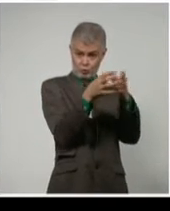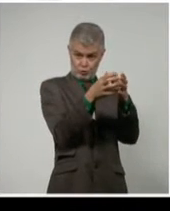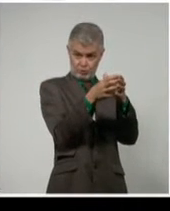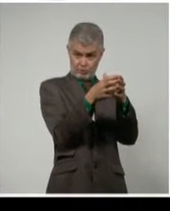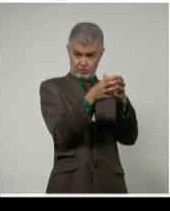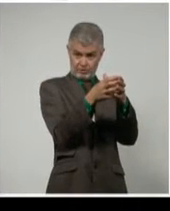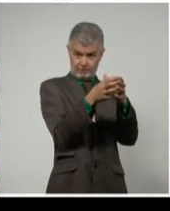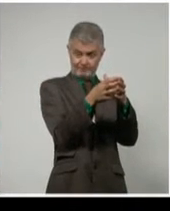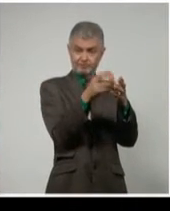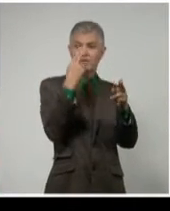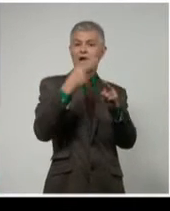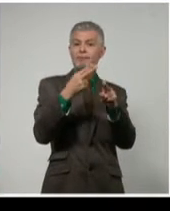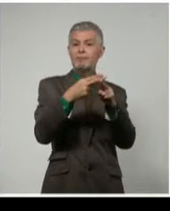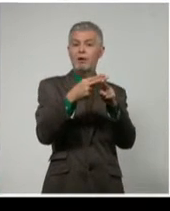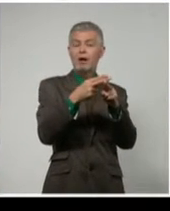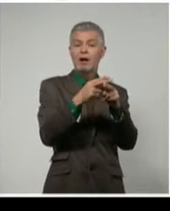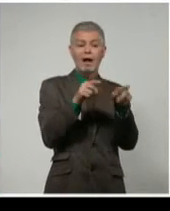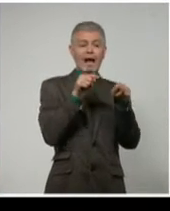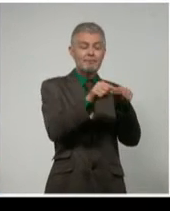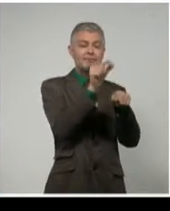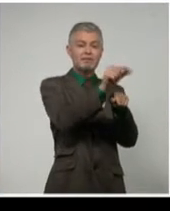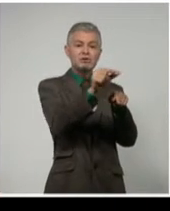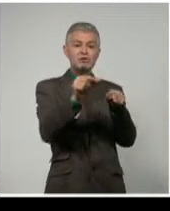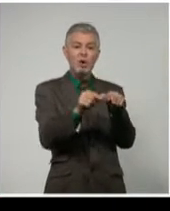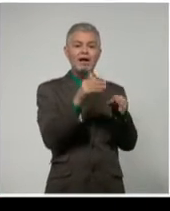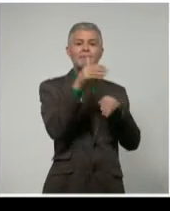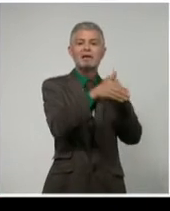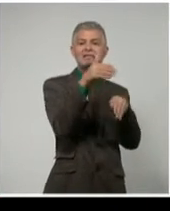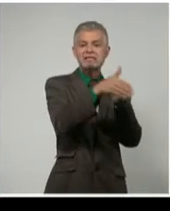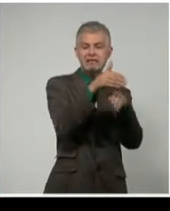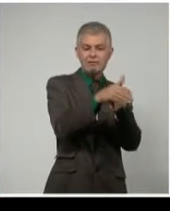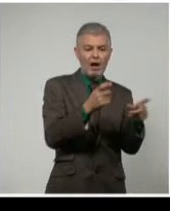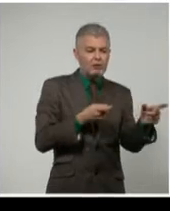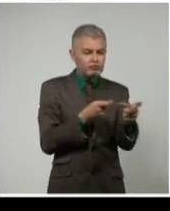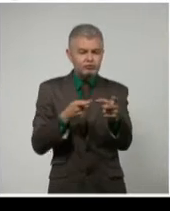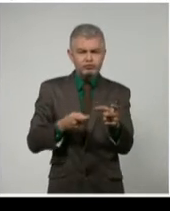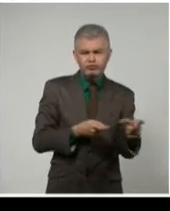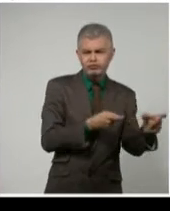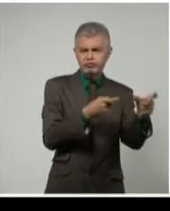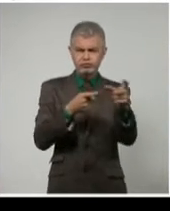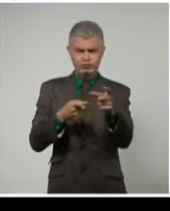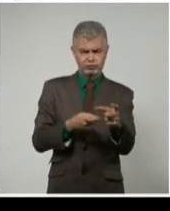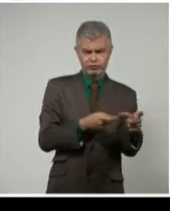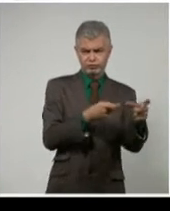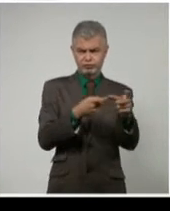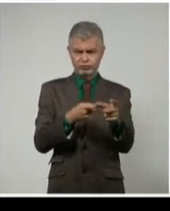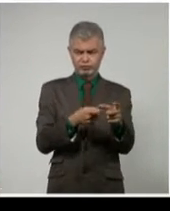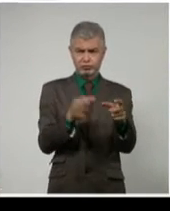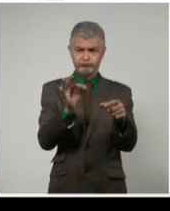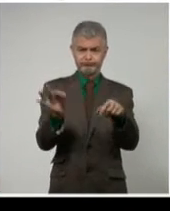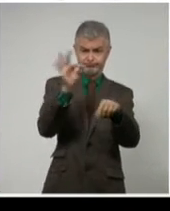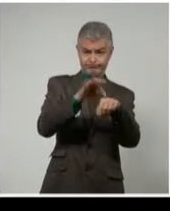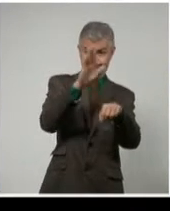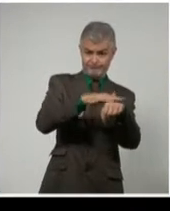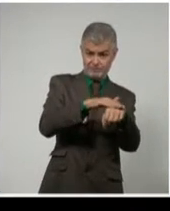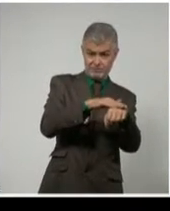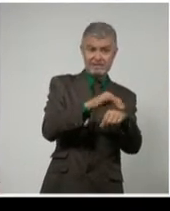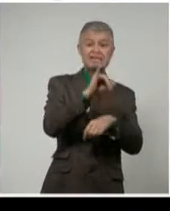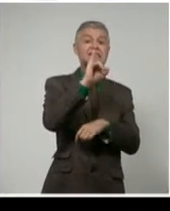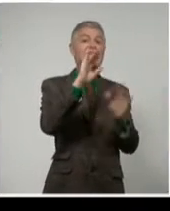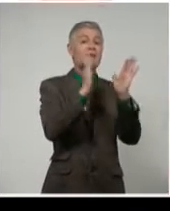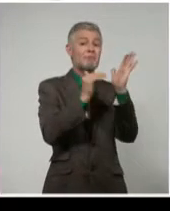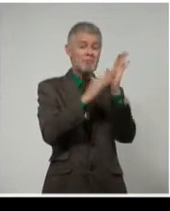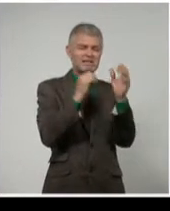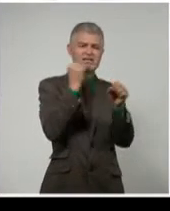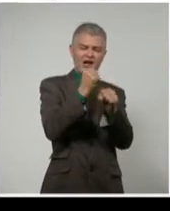le llamamos altamente expuestos, que son personas que participan en la campaña, fumigadores de verdad, que han estado trabajando por más de 6 meses en la